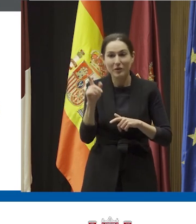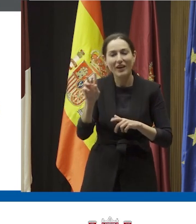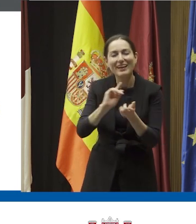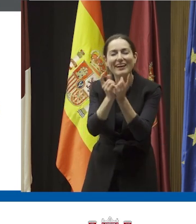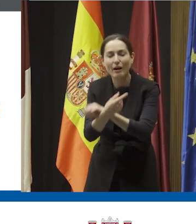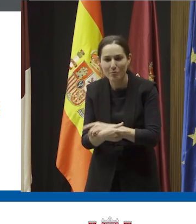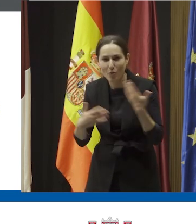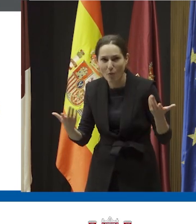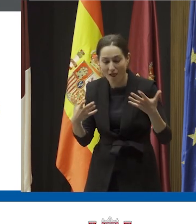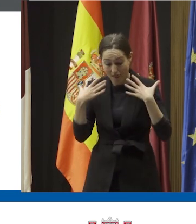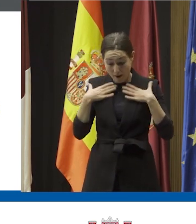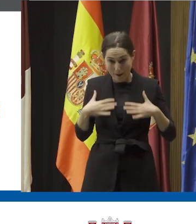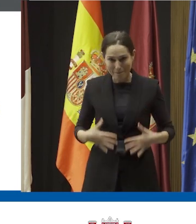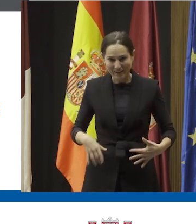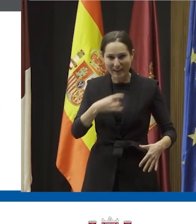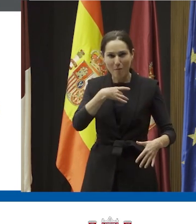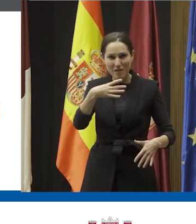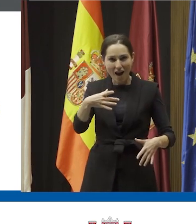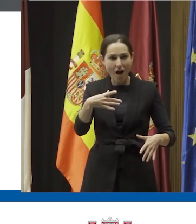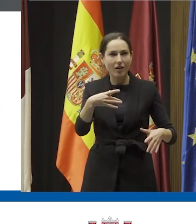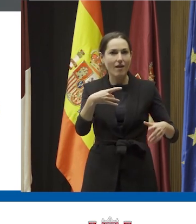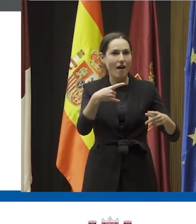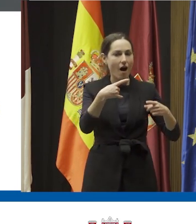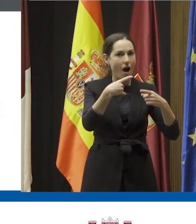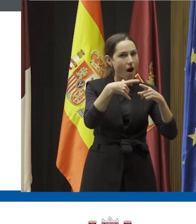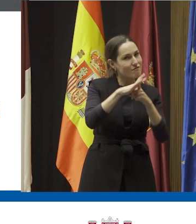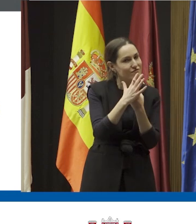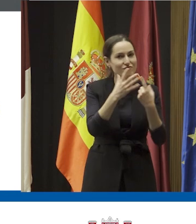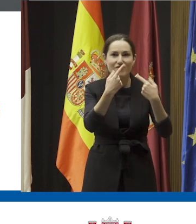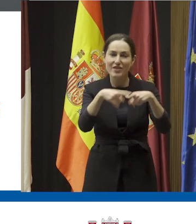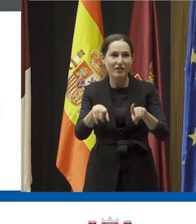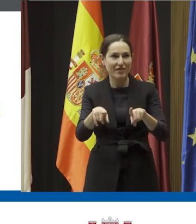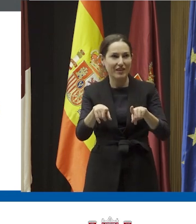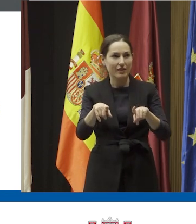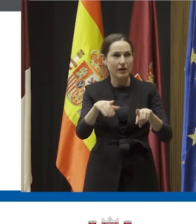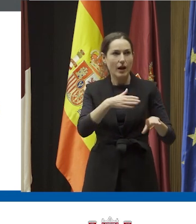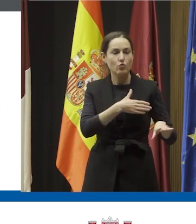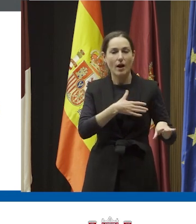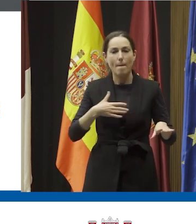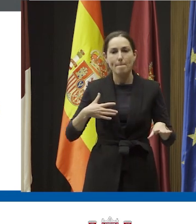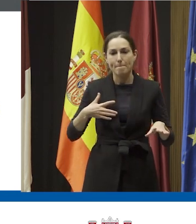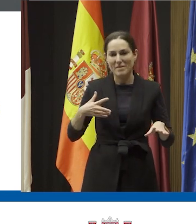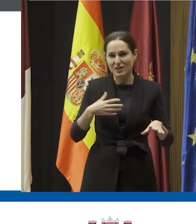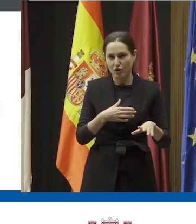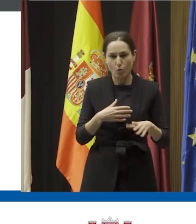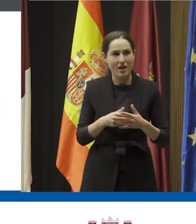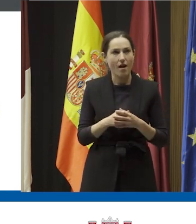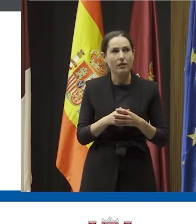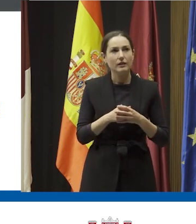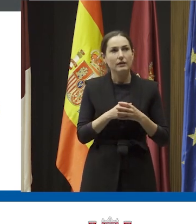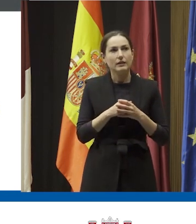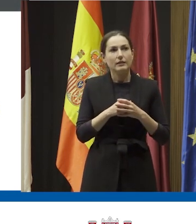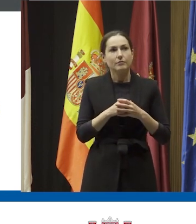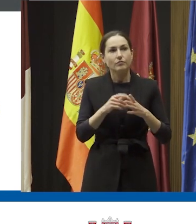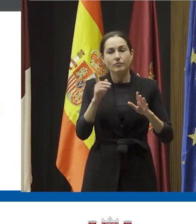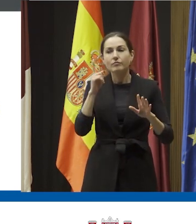sus condiciones, están operando una mastectomía. En este caso, una mastectomía. Cuadro que, curiosamente,